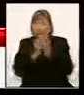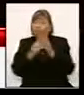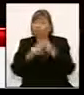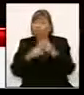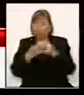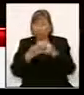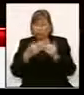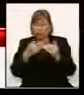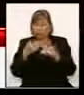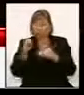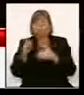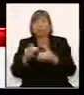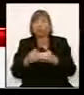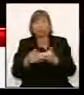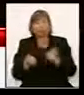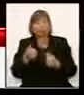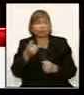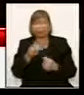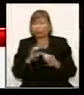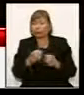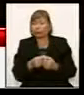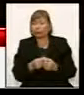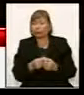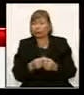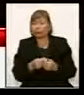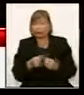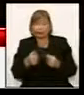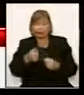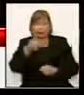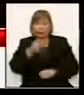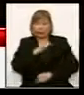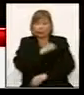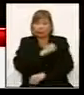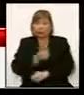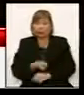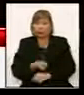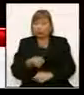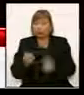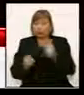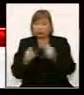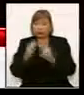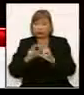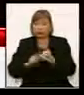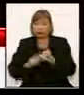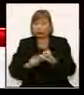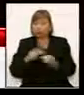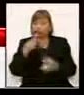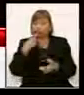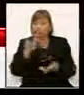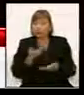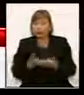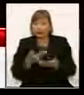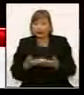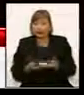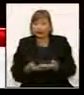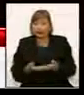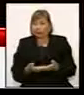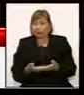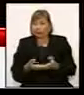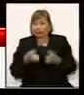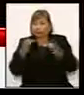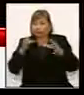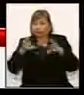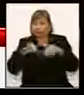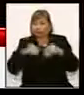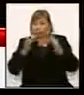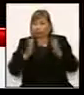de manera formal la Autoridad de Transporte Urbano. Y la Autoridad de Transporte Urbano, además, dicho sea de paso, va a